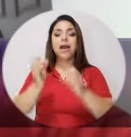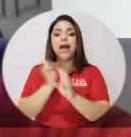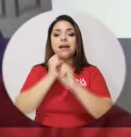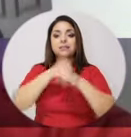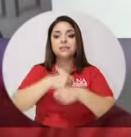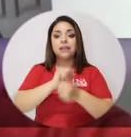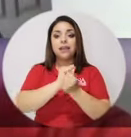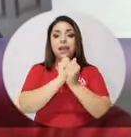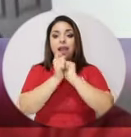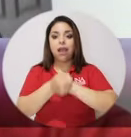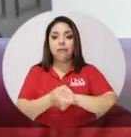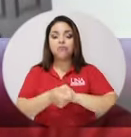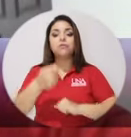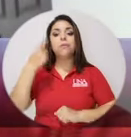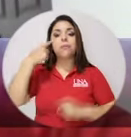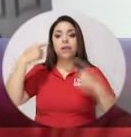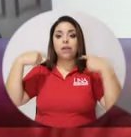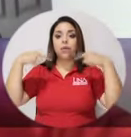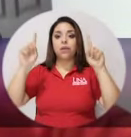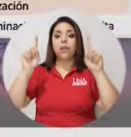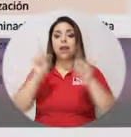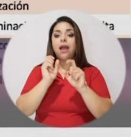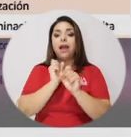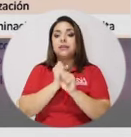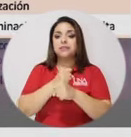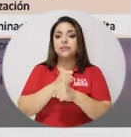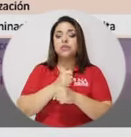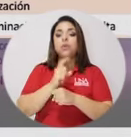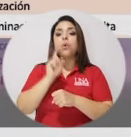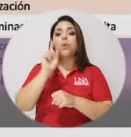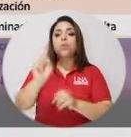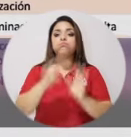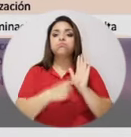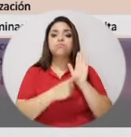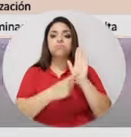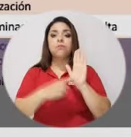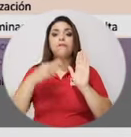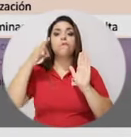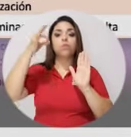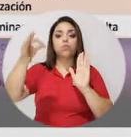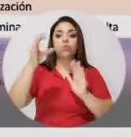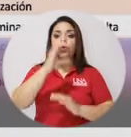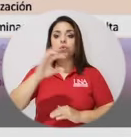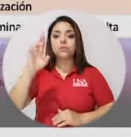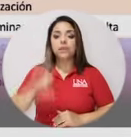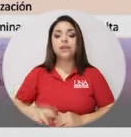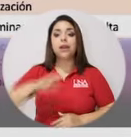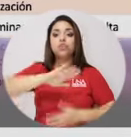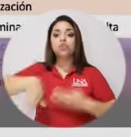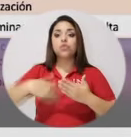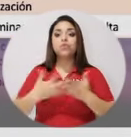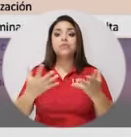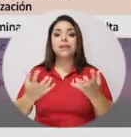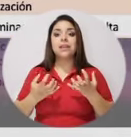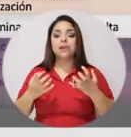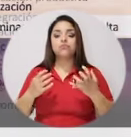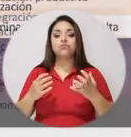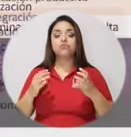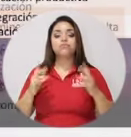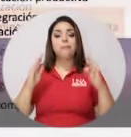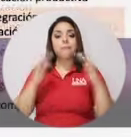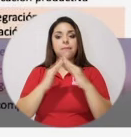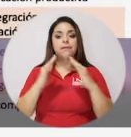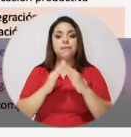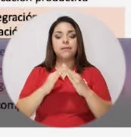cambios para apostar a un escenario de una Costa Rica donde todos queramos vivir el resto de